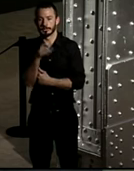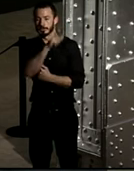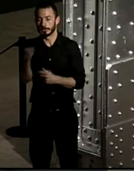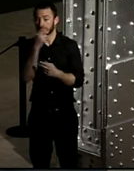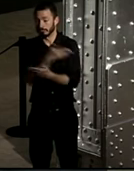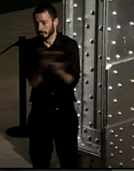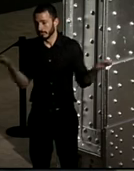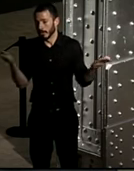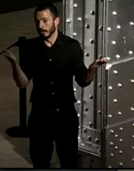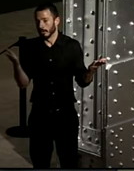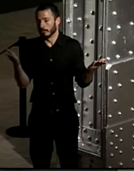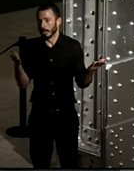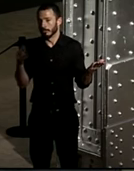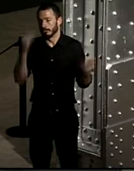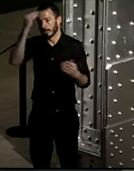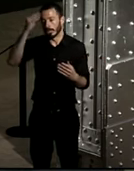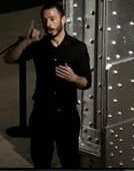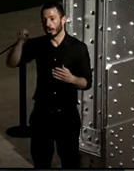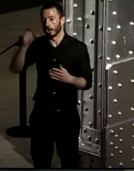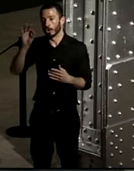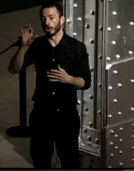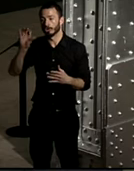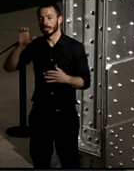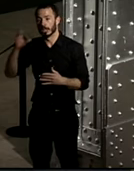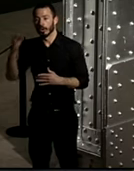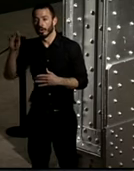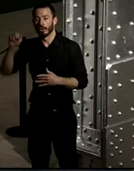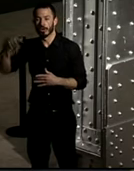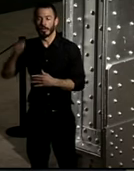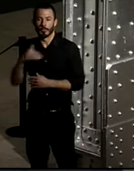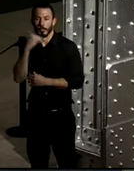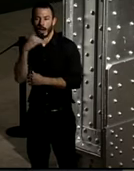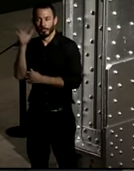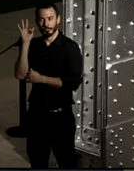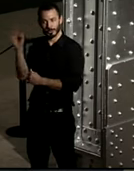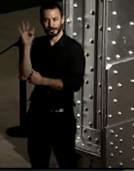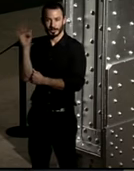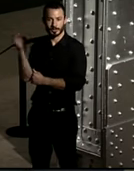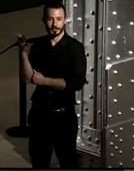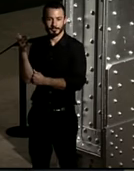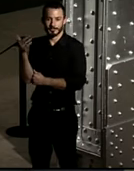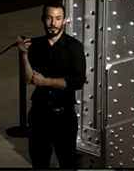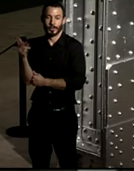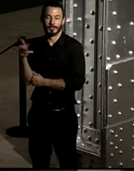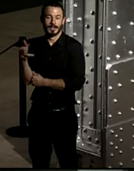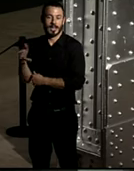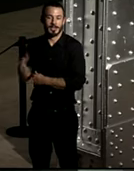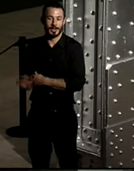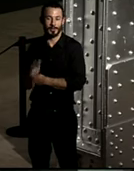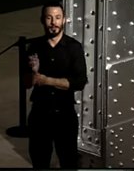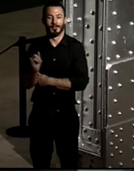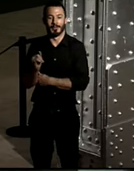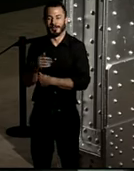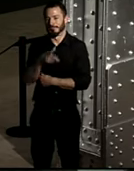en aquella época positivo, de periodistas, el yerno que todas las señoras querían tener,